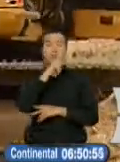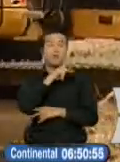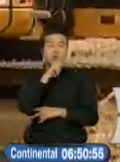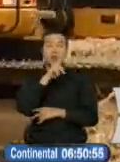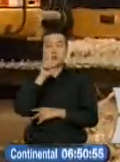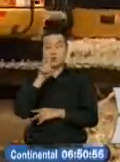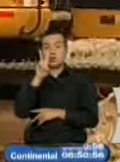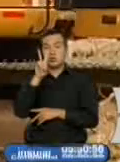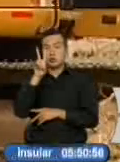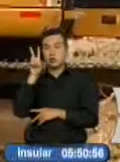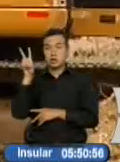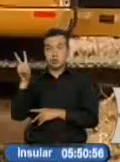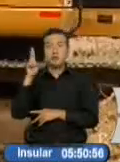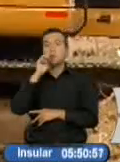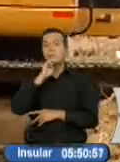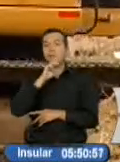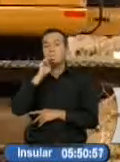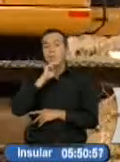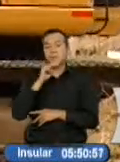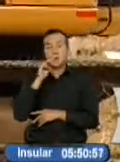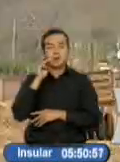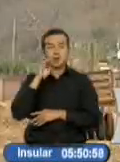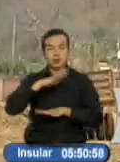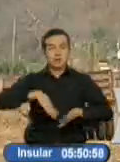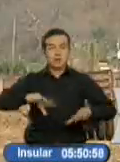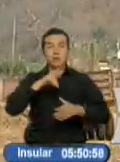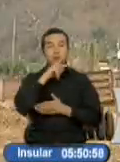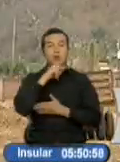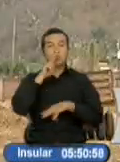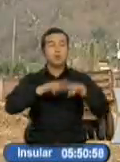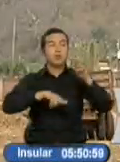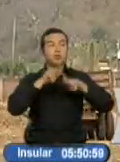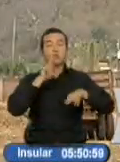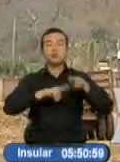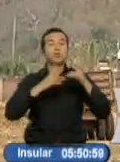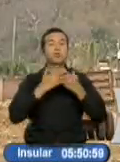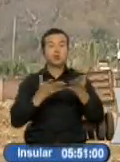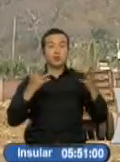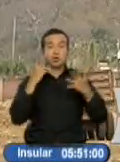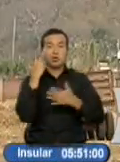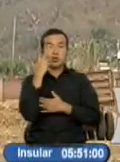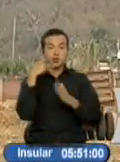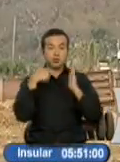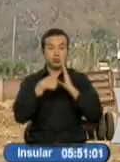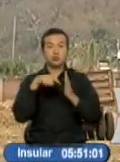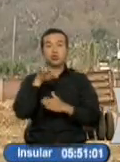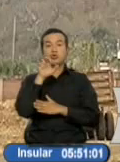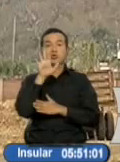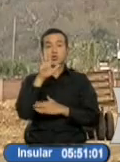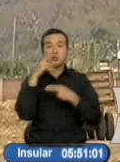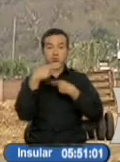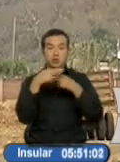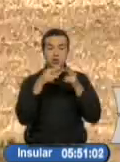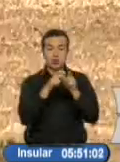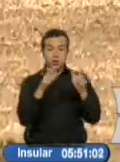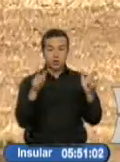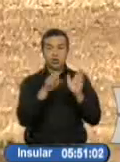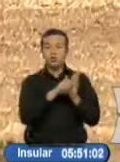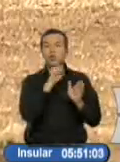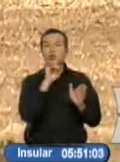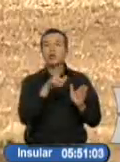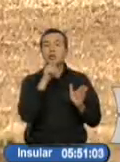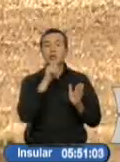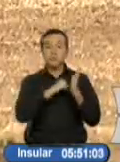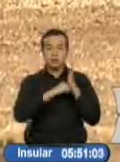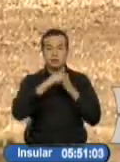y 172 en Manta. En la capital manabita, la construcción se ejecuta sobre 3.5 hectáreas de terrenos que fueron donados por